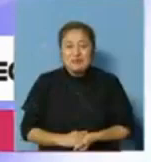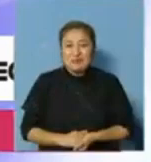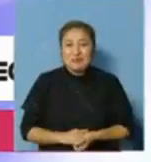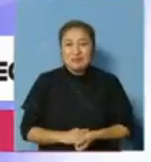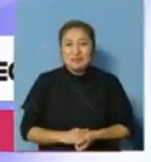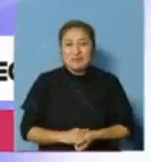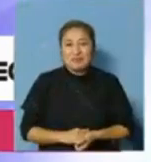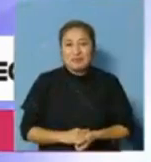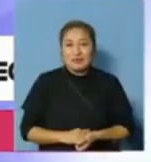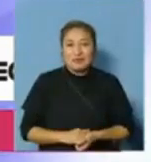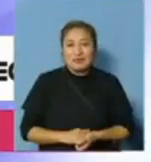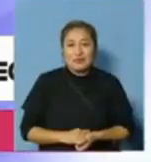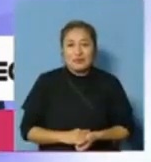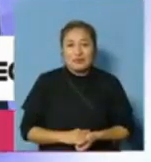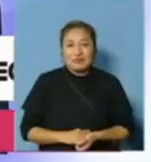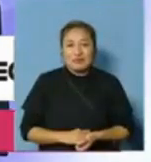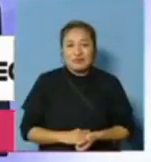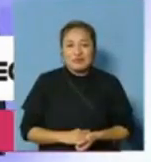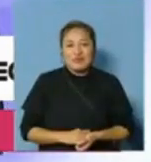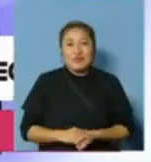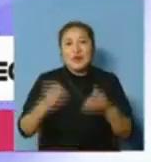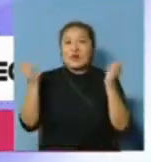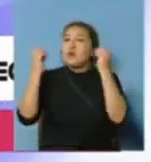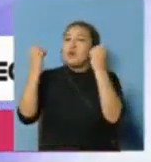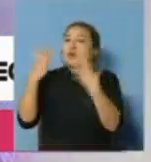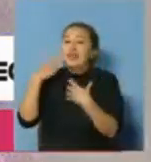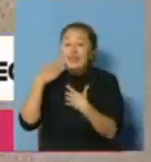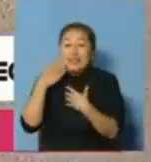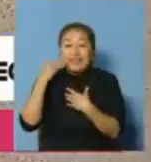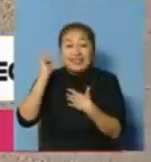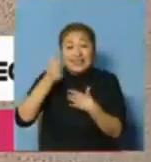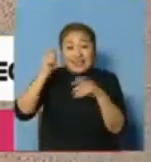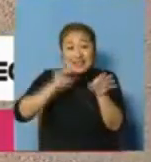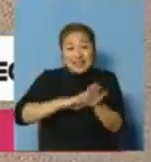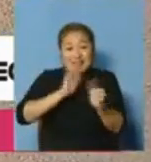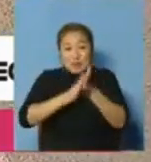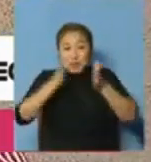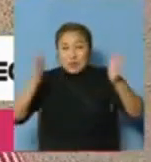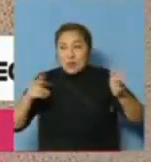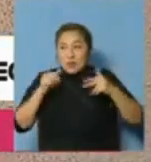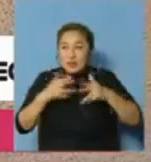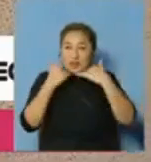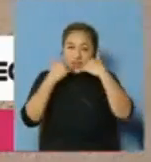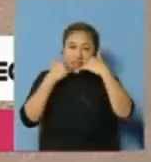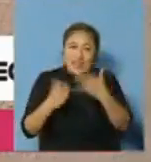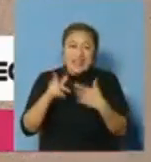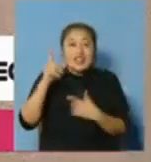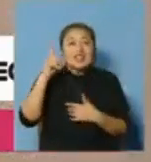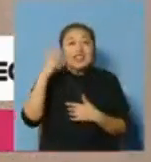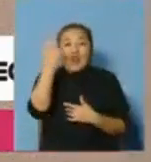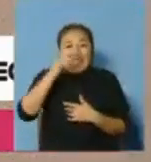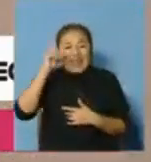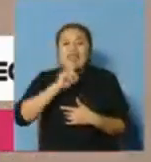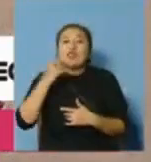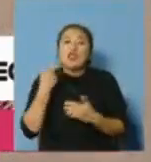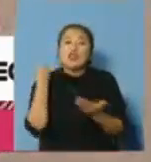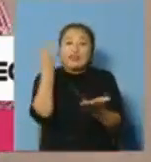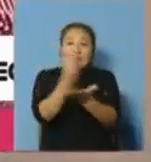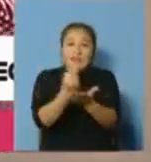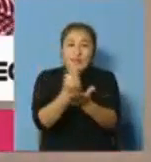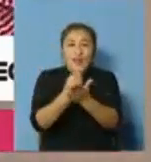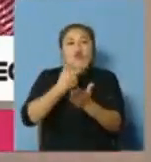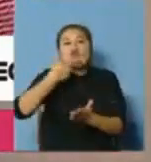días buenas tardes omar y en estos momentos le agradecemos a héctor simón es el titular de la susepu la